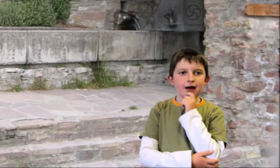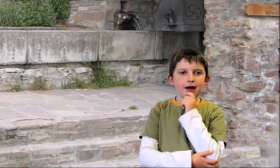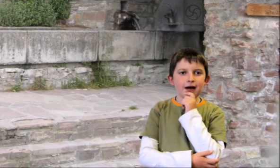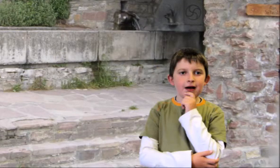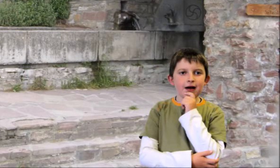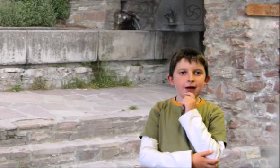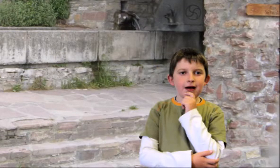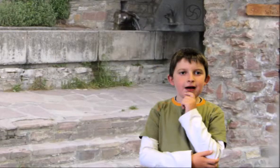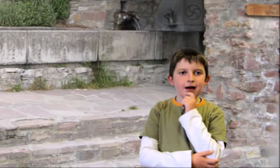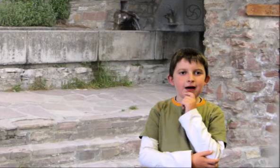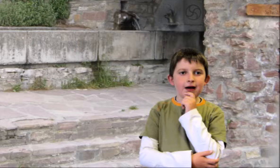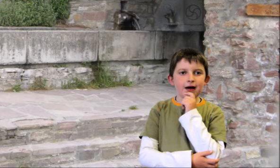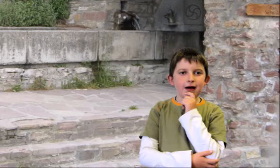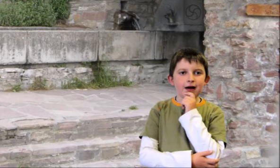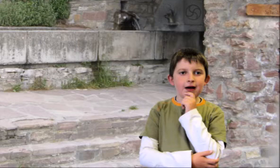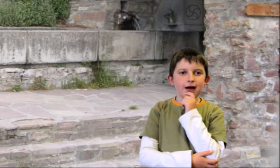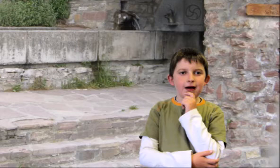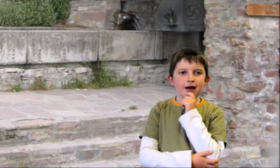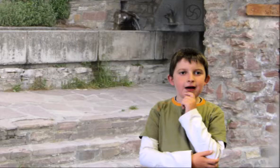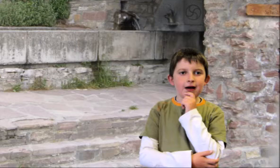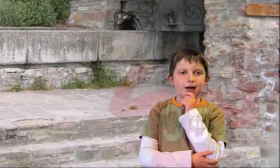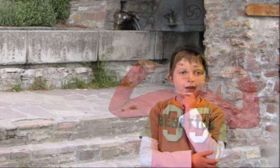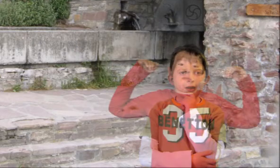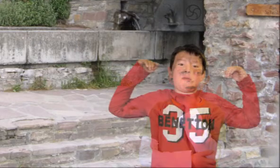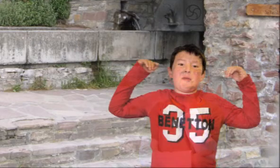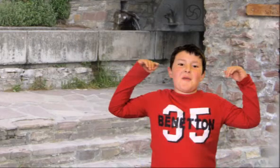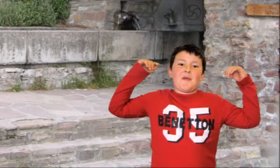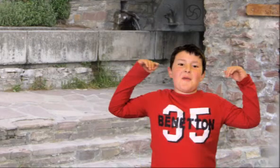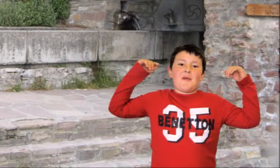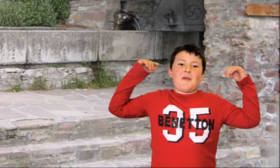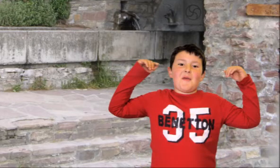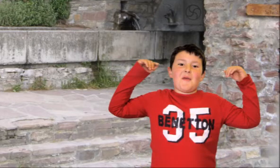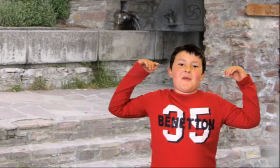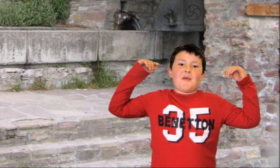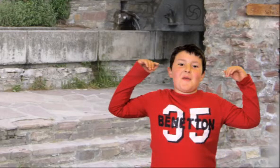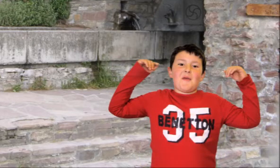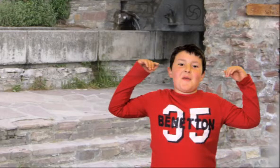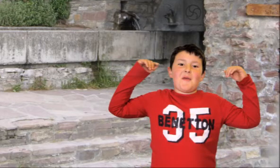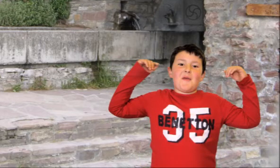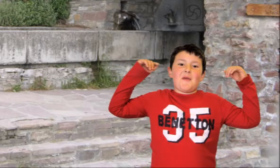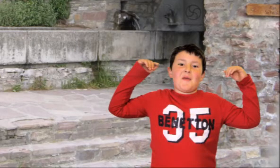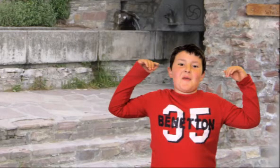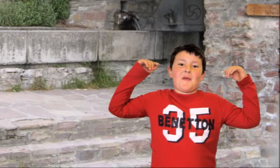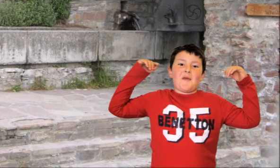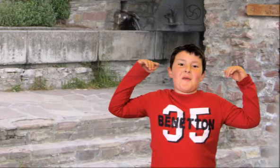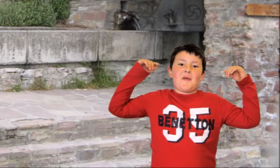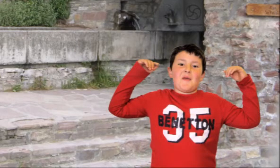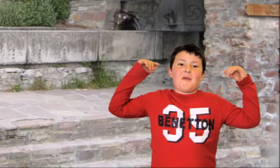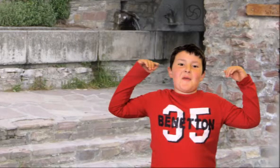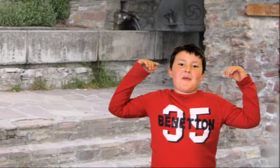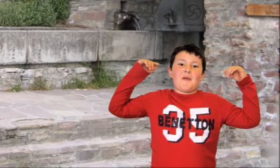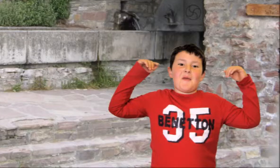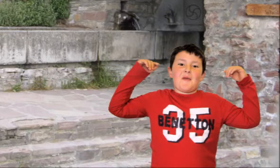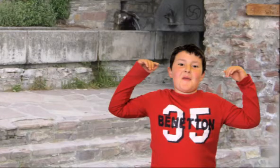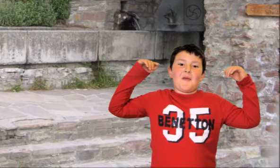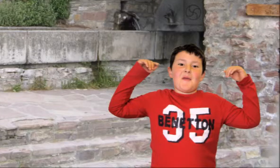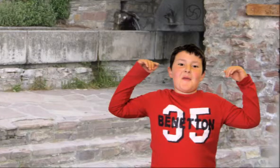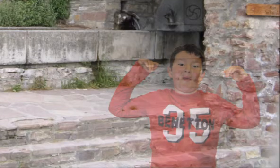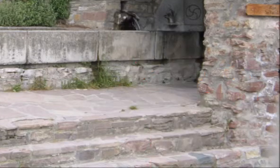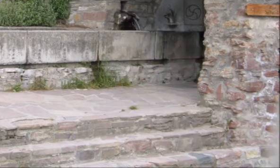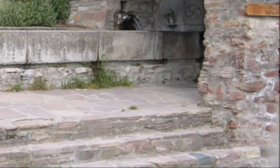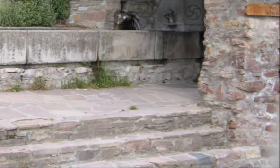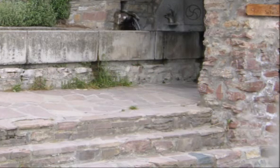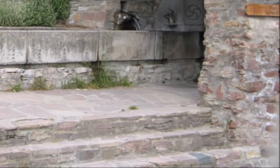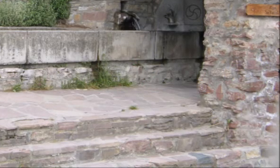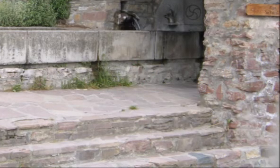hacer sopas en el cumo de la fuente de peixes. Con echar 40 puerros, 300 carrotas y 2 canales de